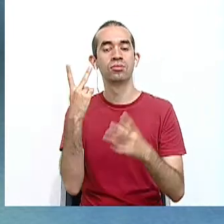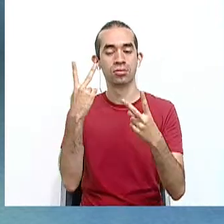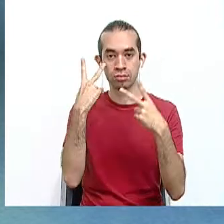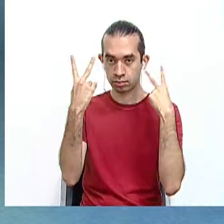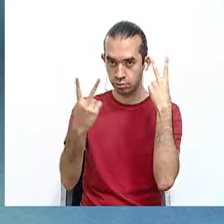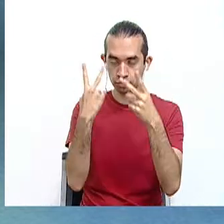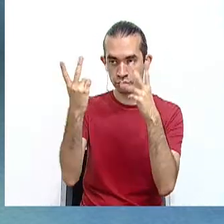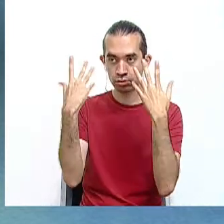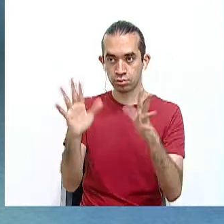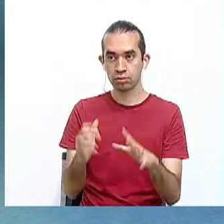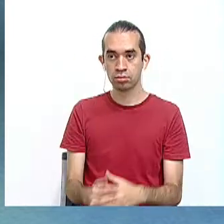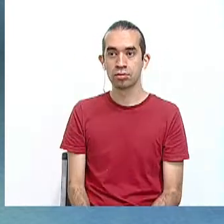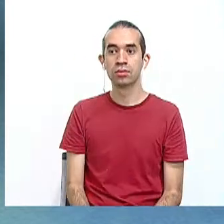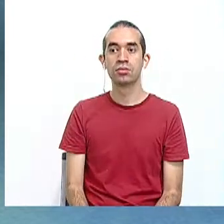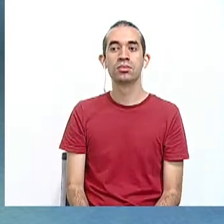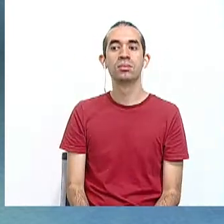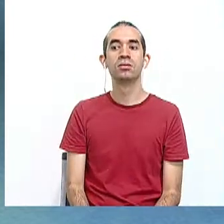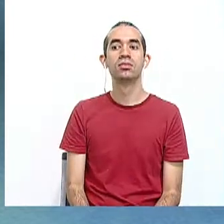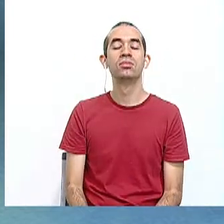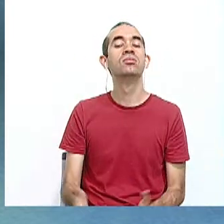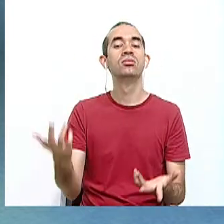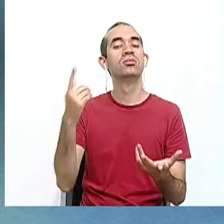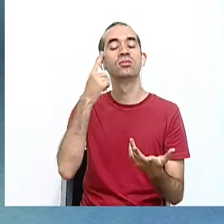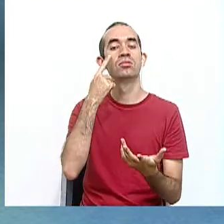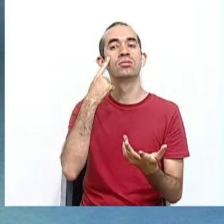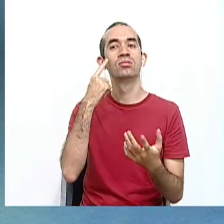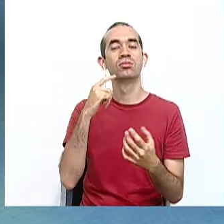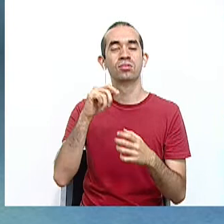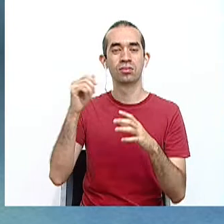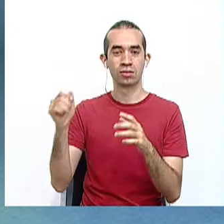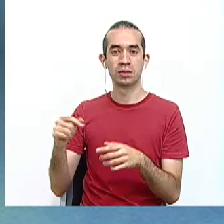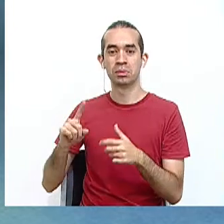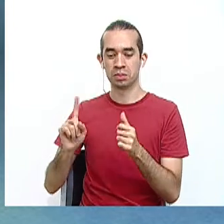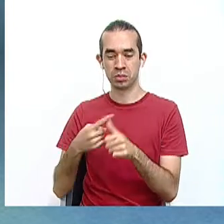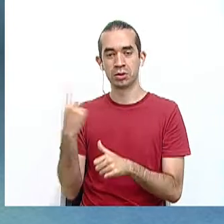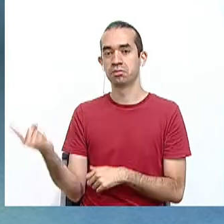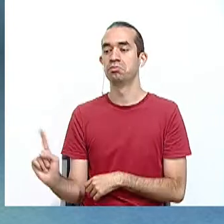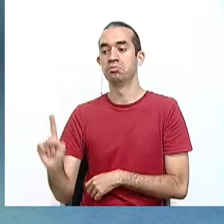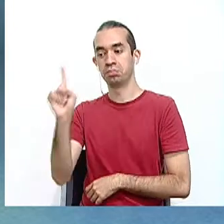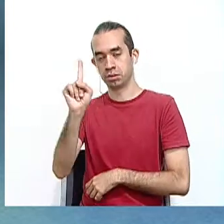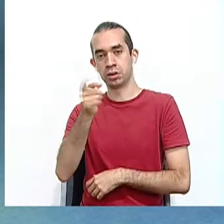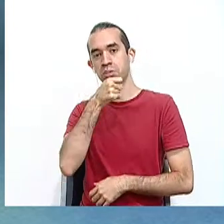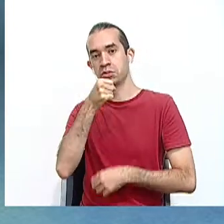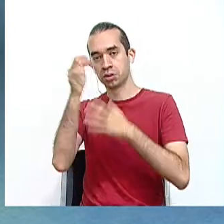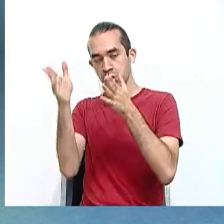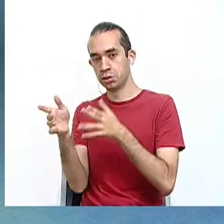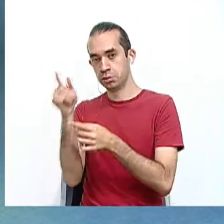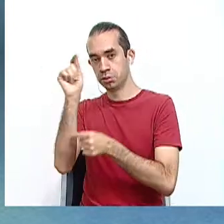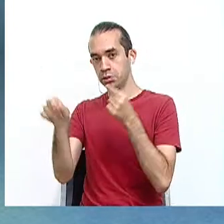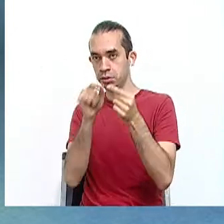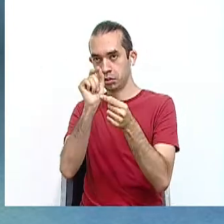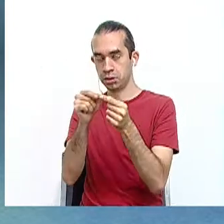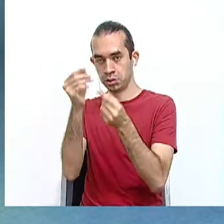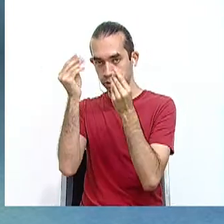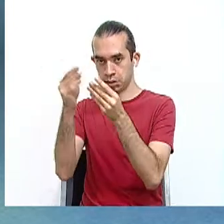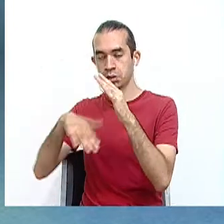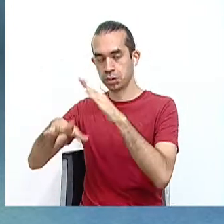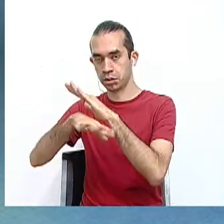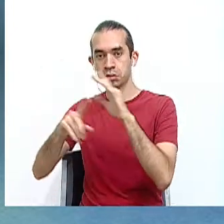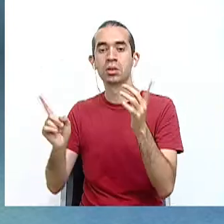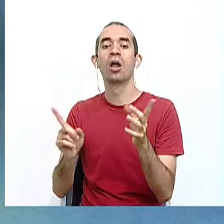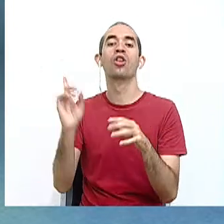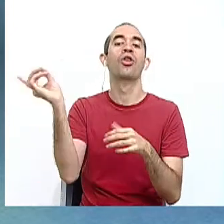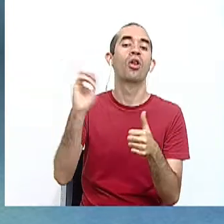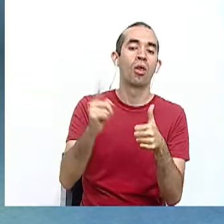observar, hay una entradilla donde aparece la reportera, quien va a precisar información básica como el